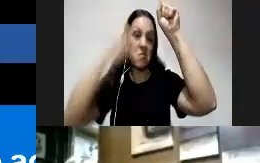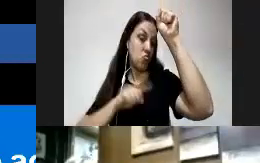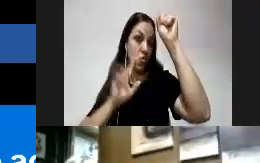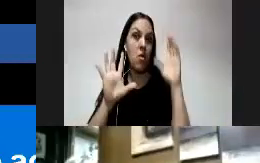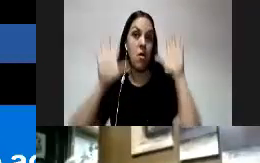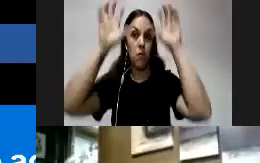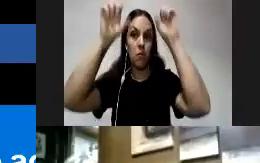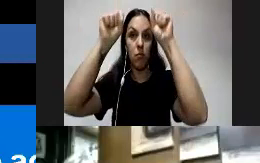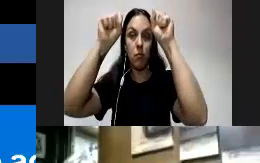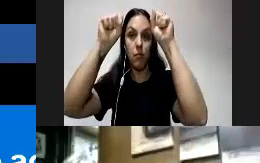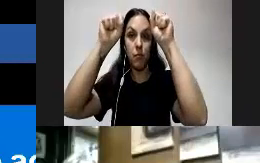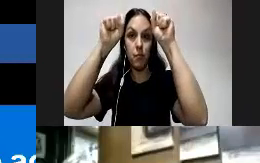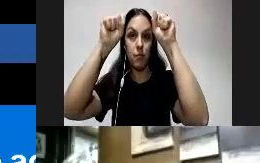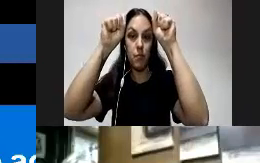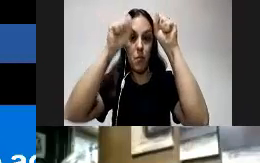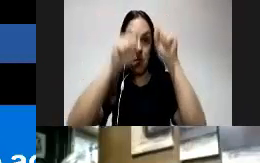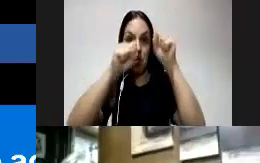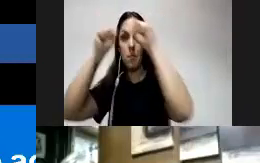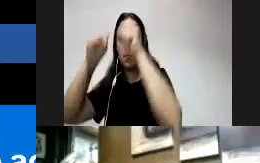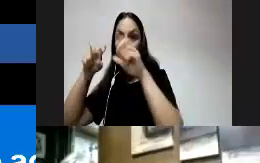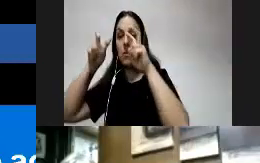al asiento, ingresa